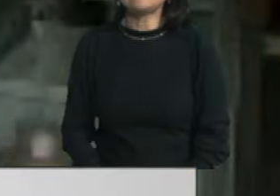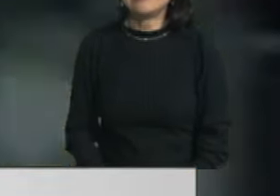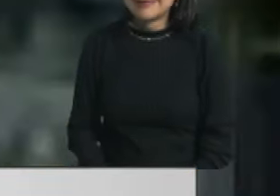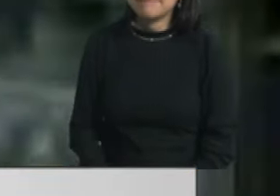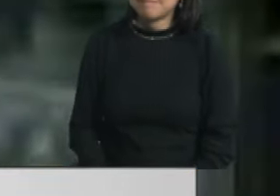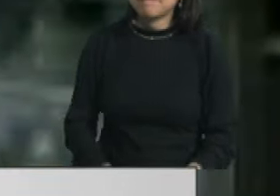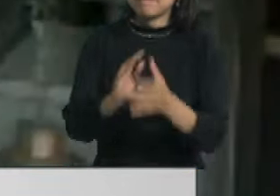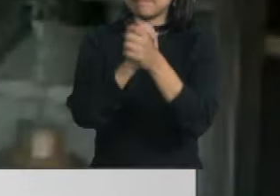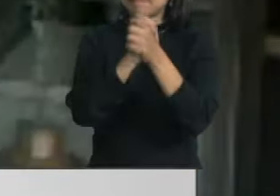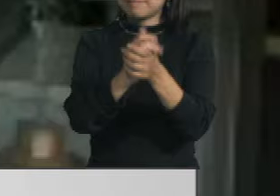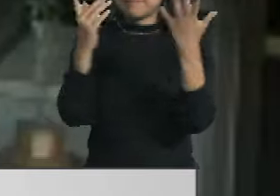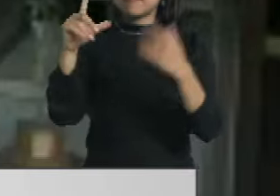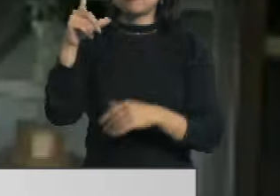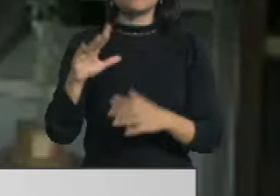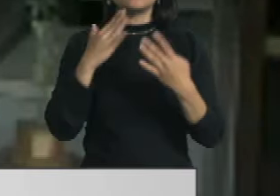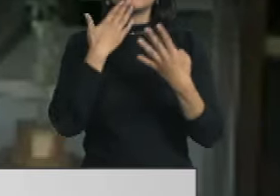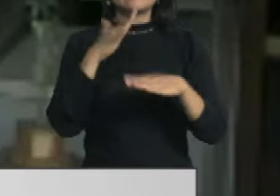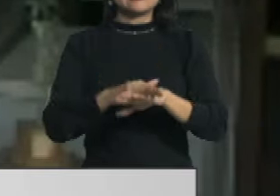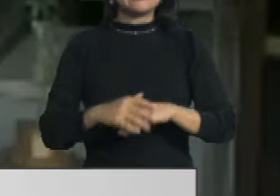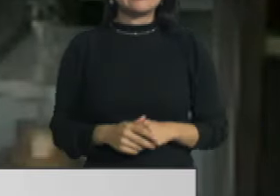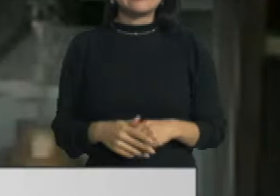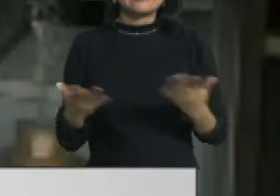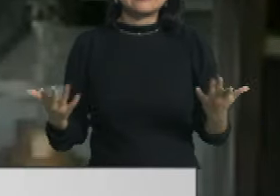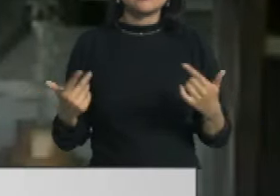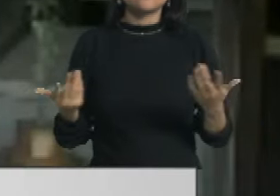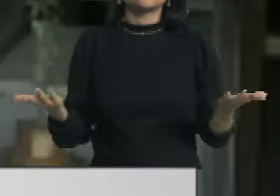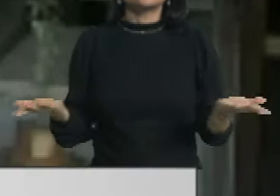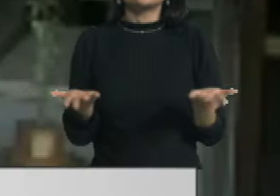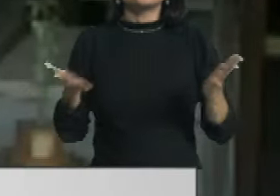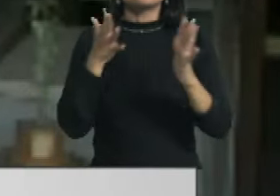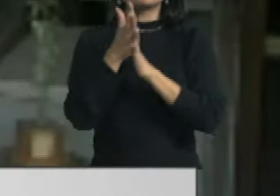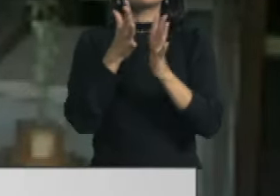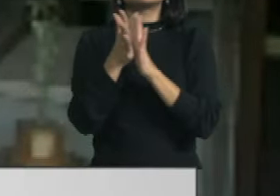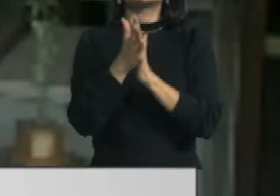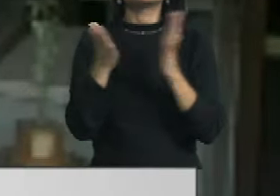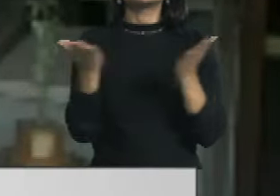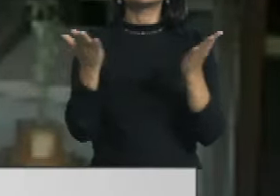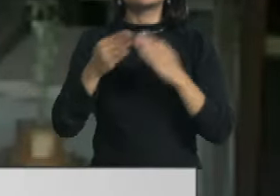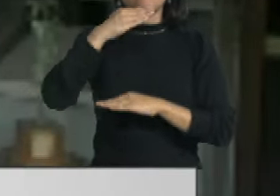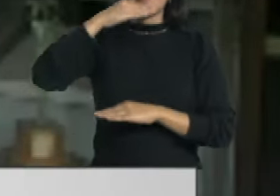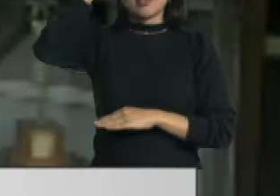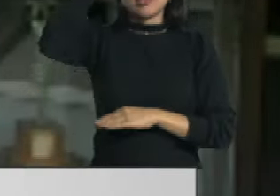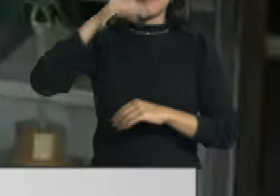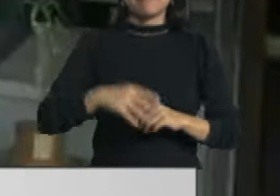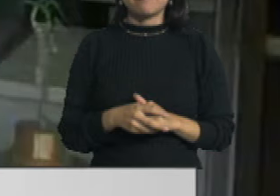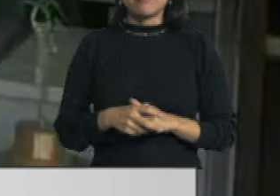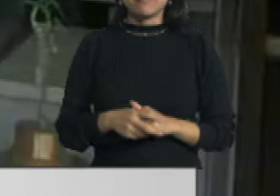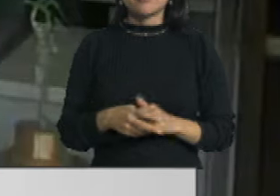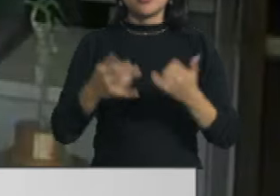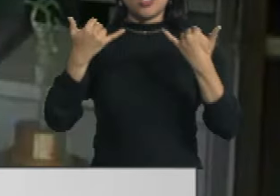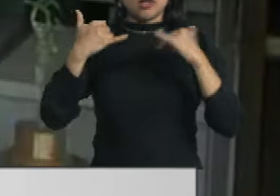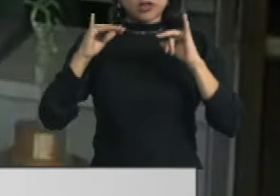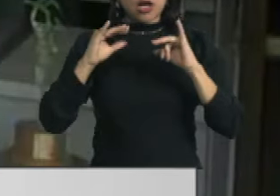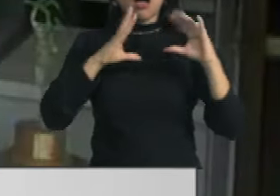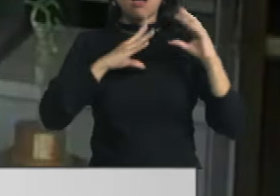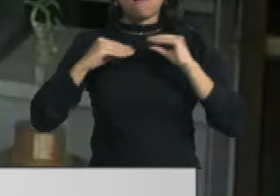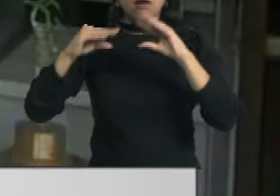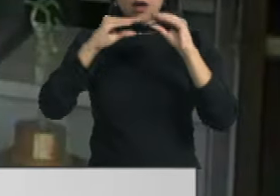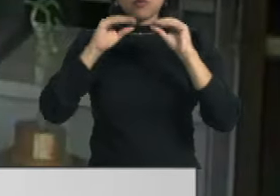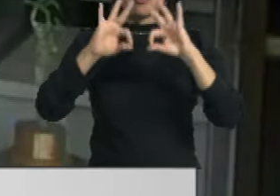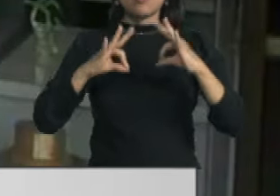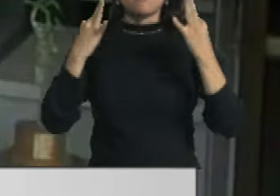Luisa, ¿qué tal? Buenas tardes para usted y para todos los televidentes. Originamos esta información desde Medellín. Acabamos de hablar con la familia de 2 de